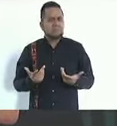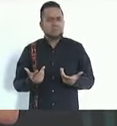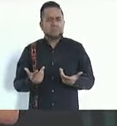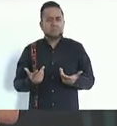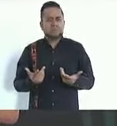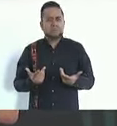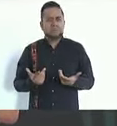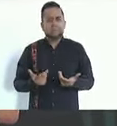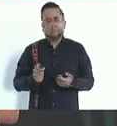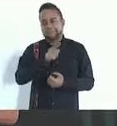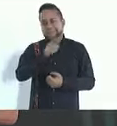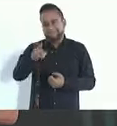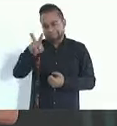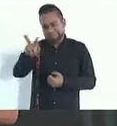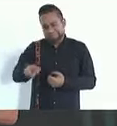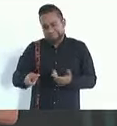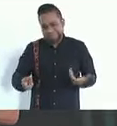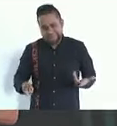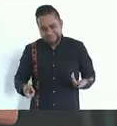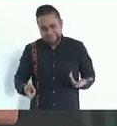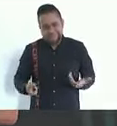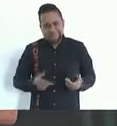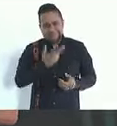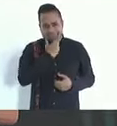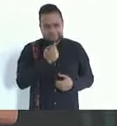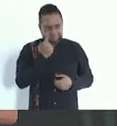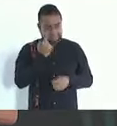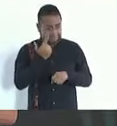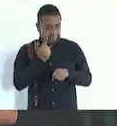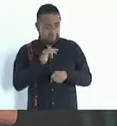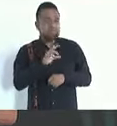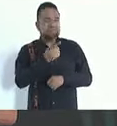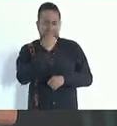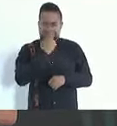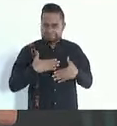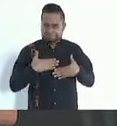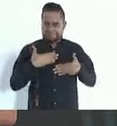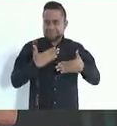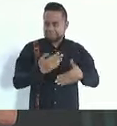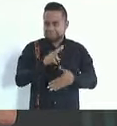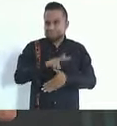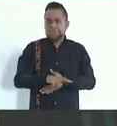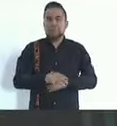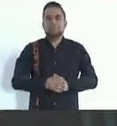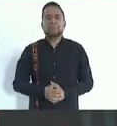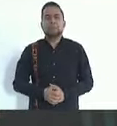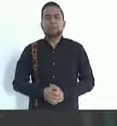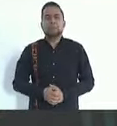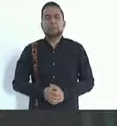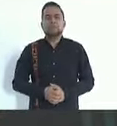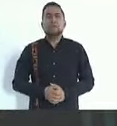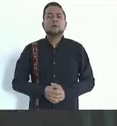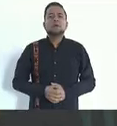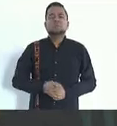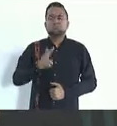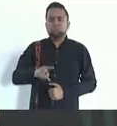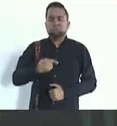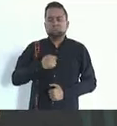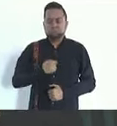No me van a dejar mentir tampoco los varones. Porque, aunque no debería ser así, quienes somos las